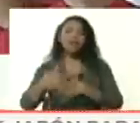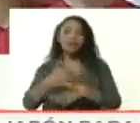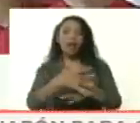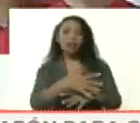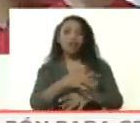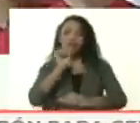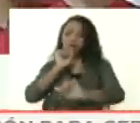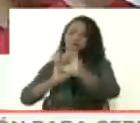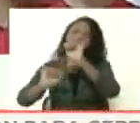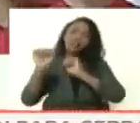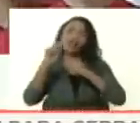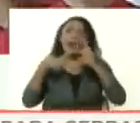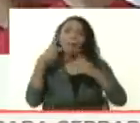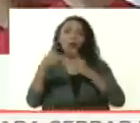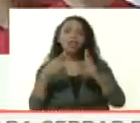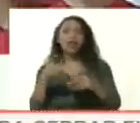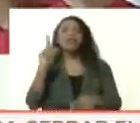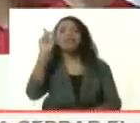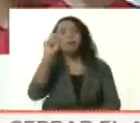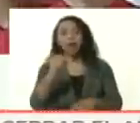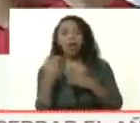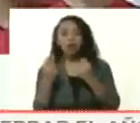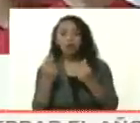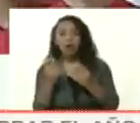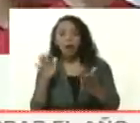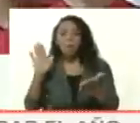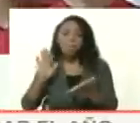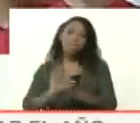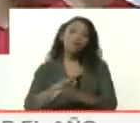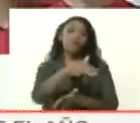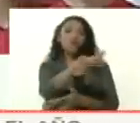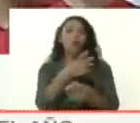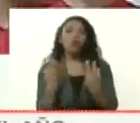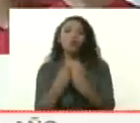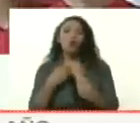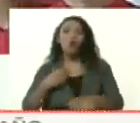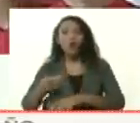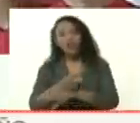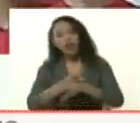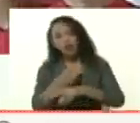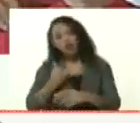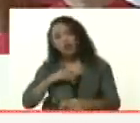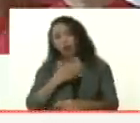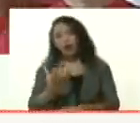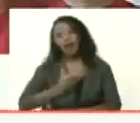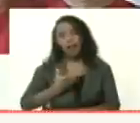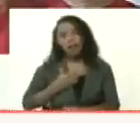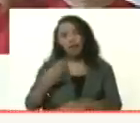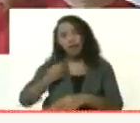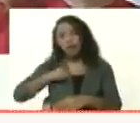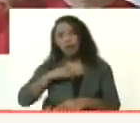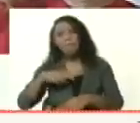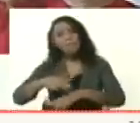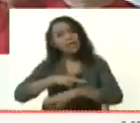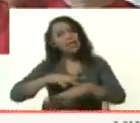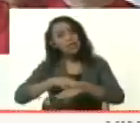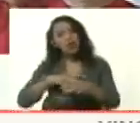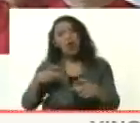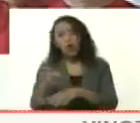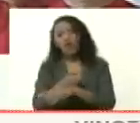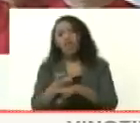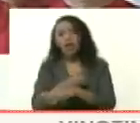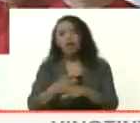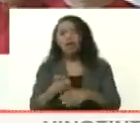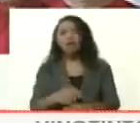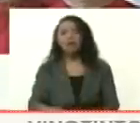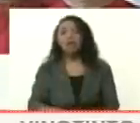es en la política, va a ser en lo económico también. Impulsando con nuestros gobernadores, con nuestros alcaldes, con nuestros ministros, con el gobierno, por supuesto.